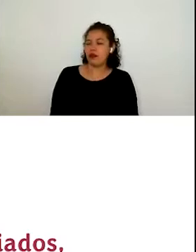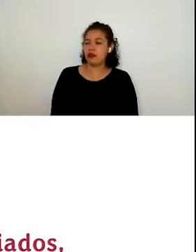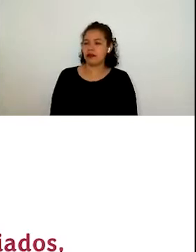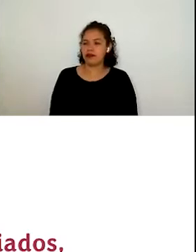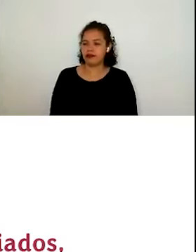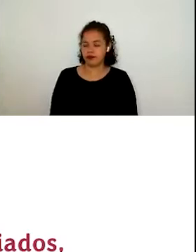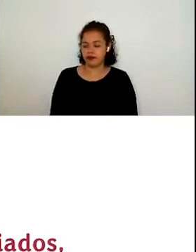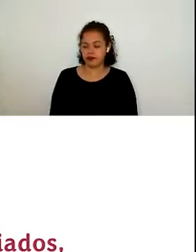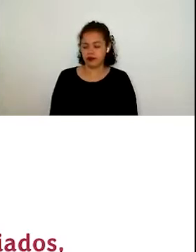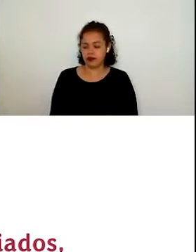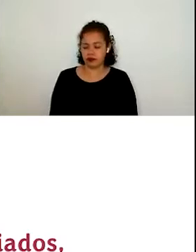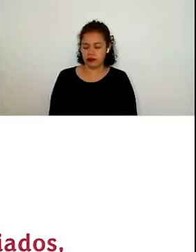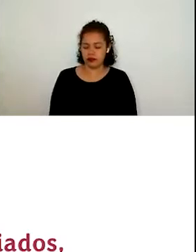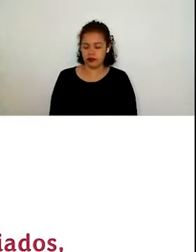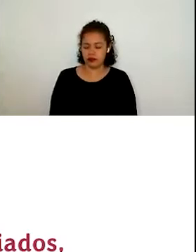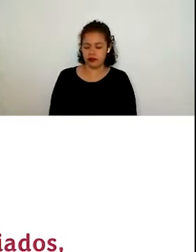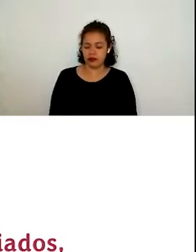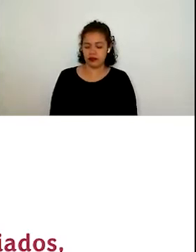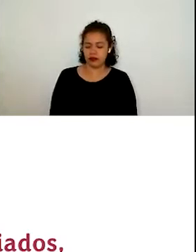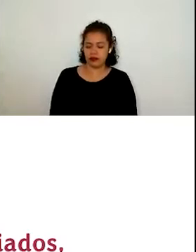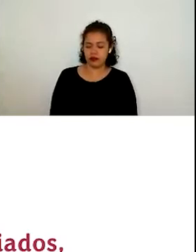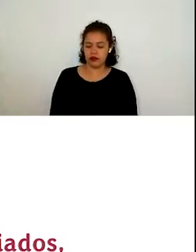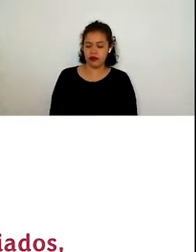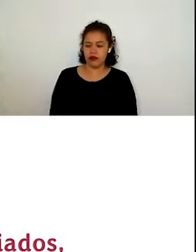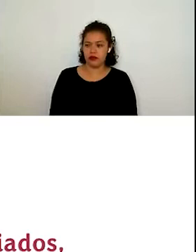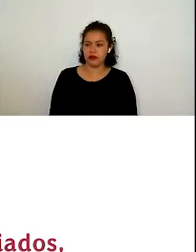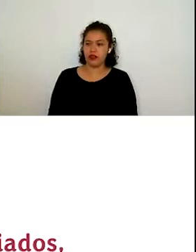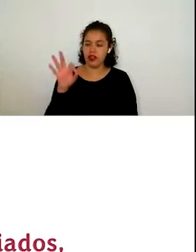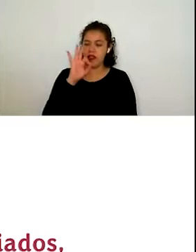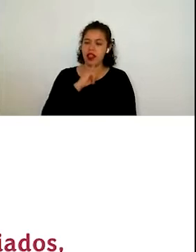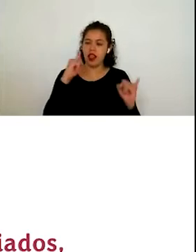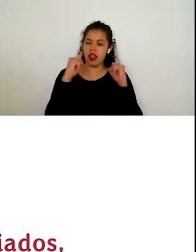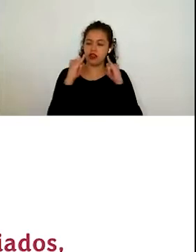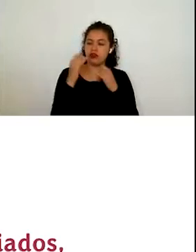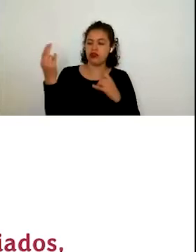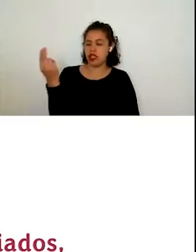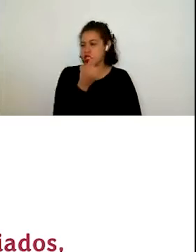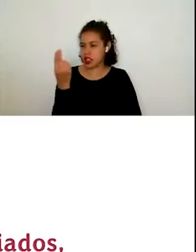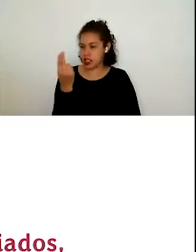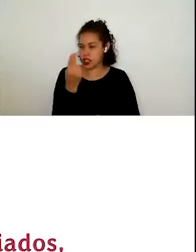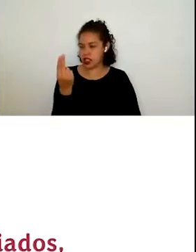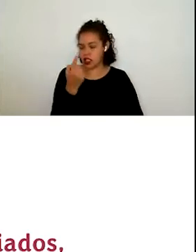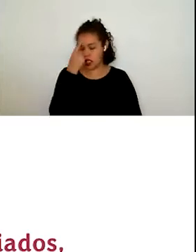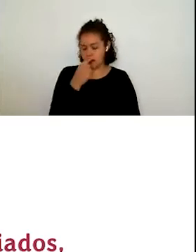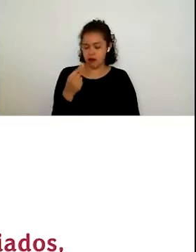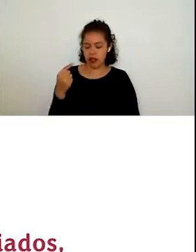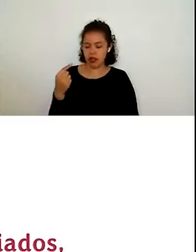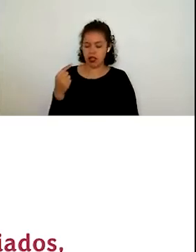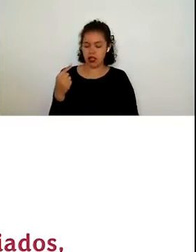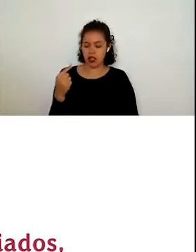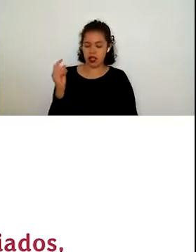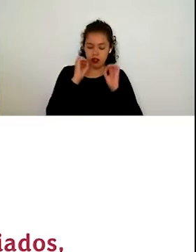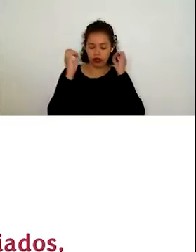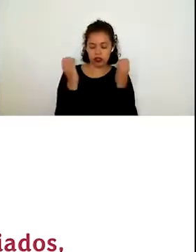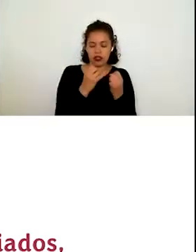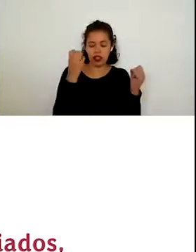institución considera necesario crear, además de este órgano de administración que es el patronato, considera